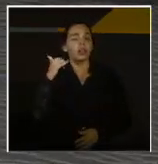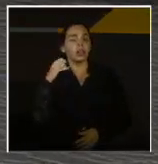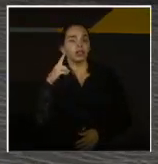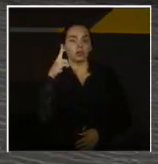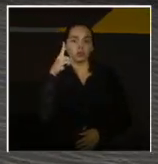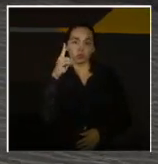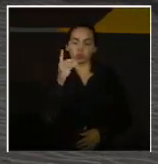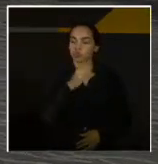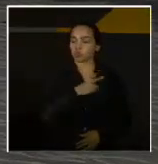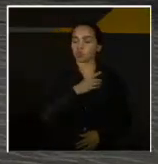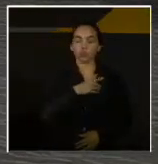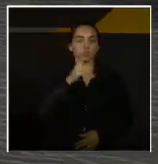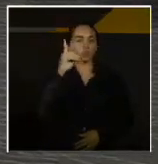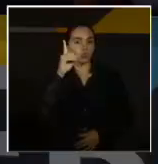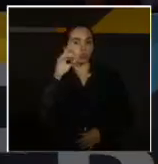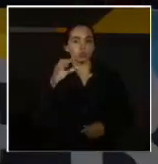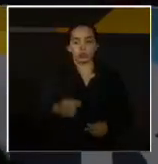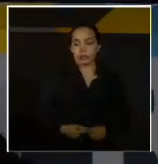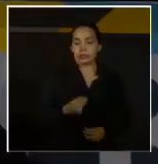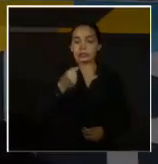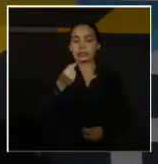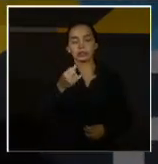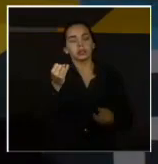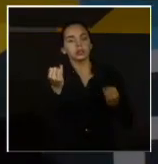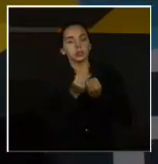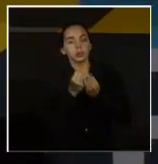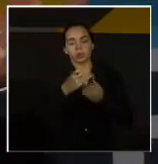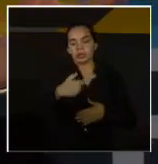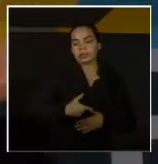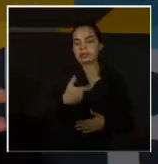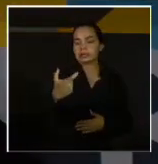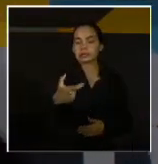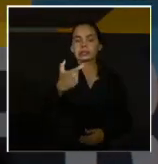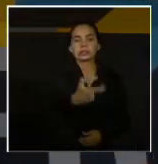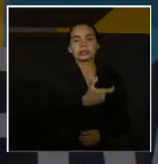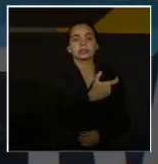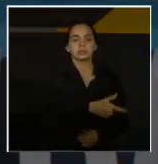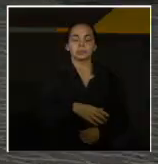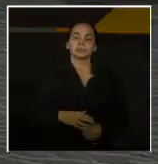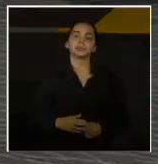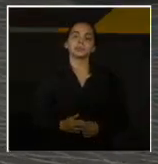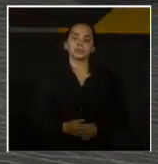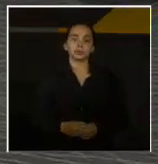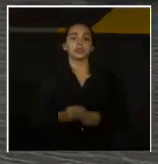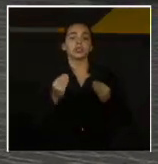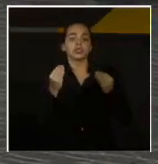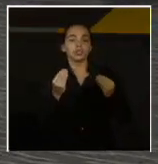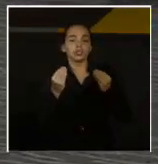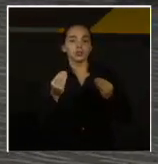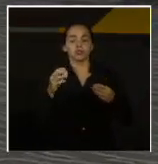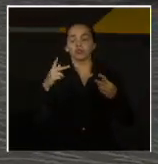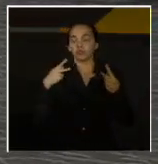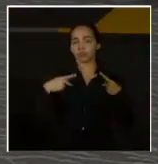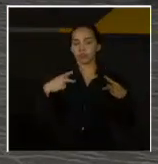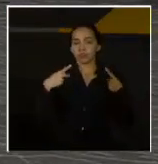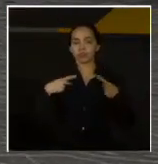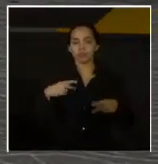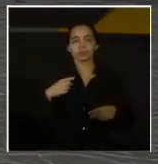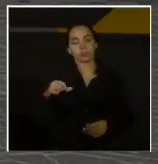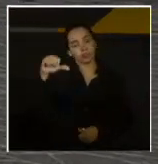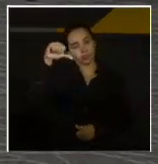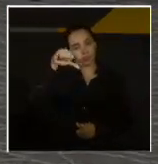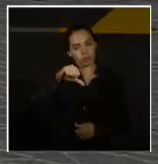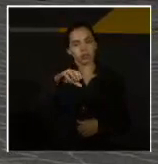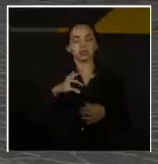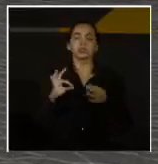estaba apostando también con recursos para que se concursen esas bolsas y muchos miembros de que son hoy